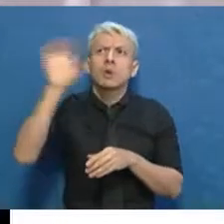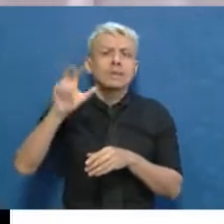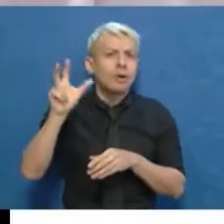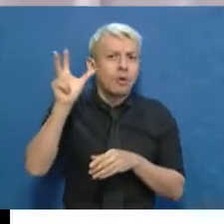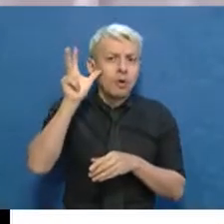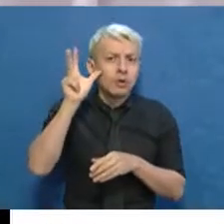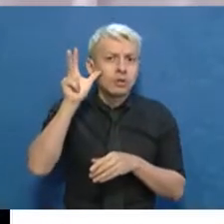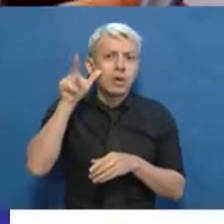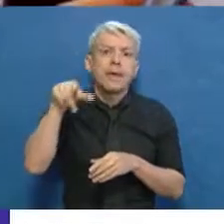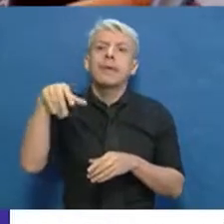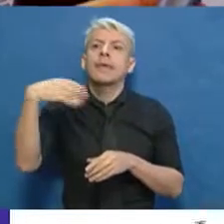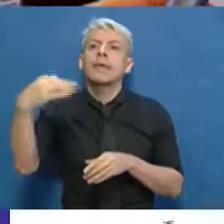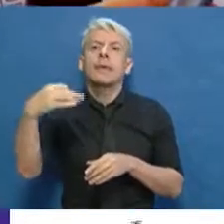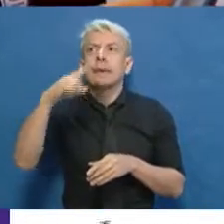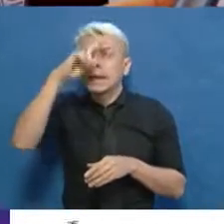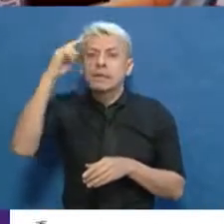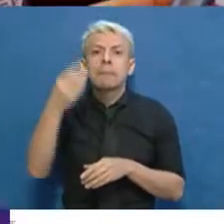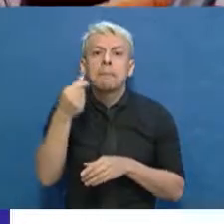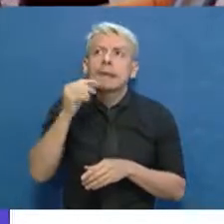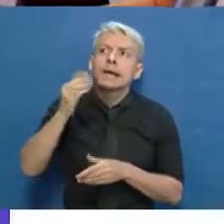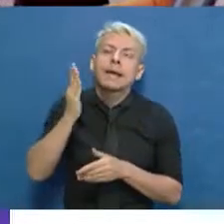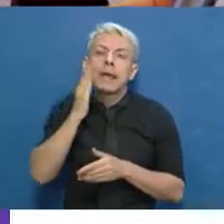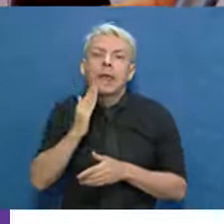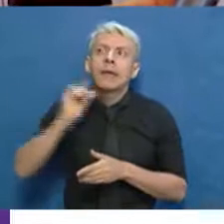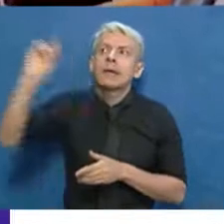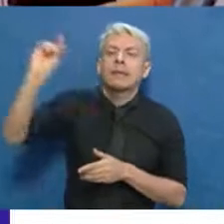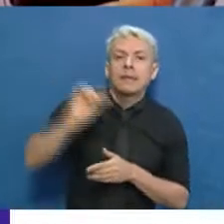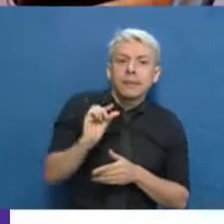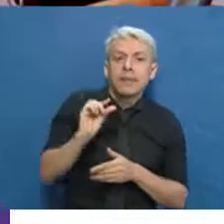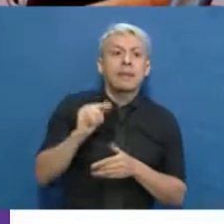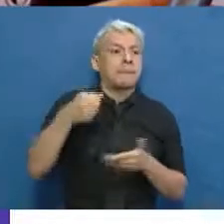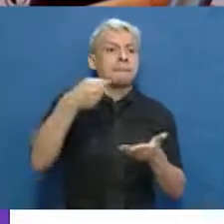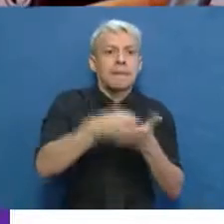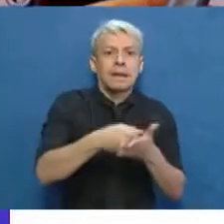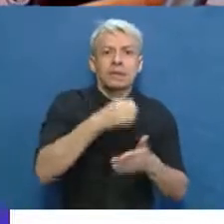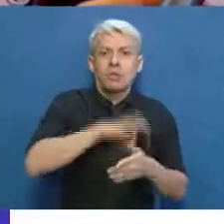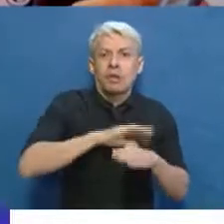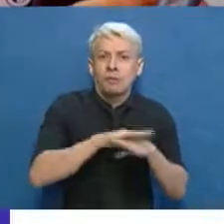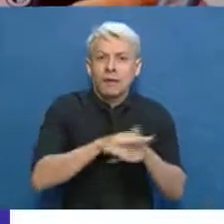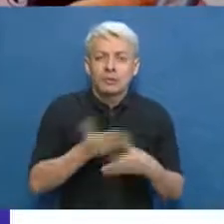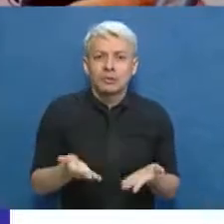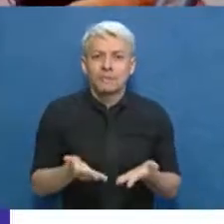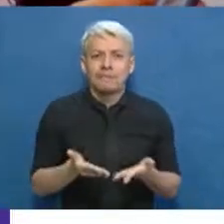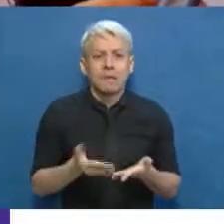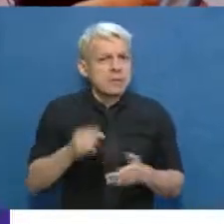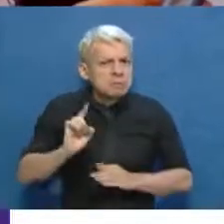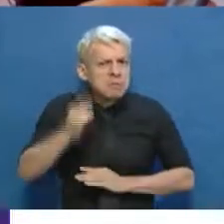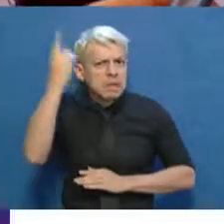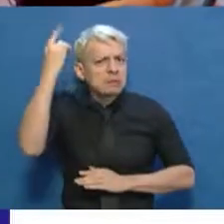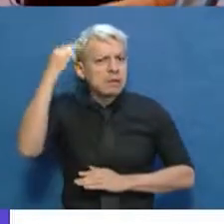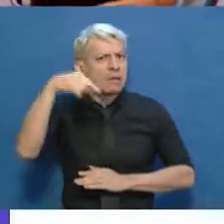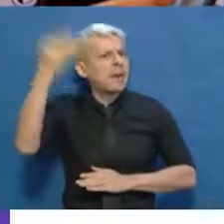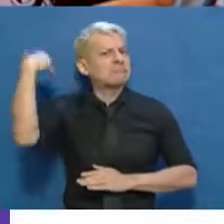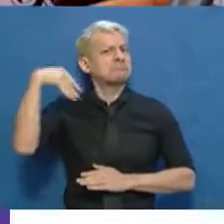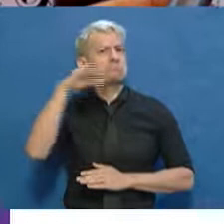tiene que empezar a pedirle plata a la nación para pagar el salario inicial. Esto no ha pasado nunca en la historia de la provincia,